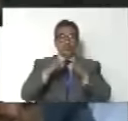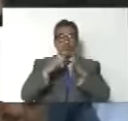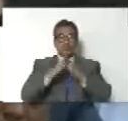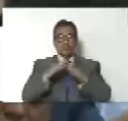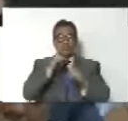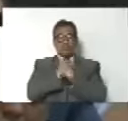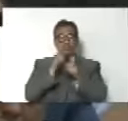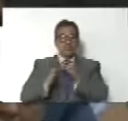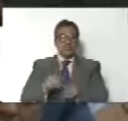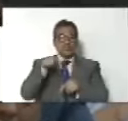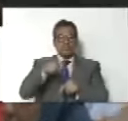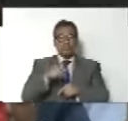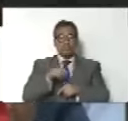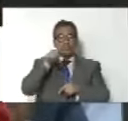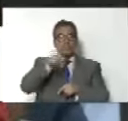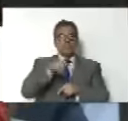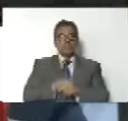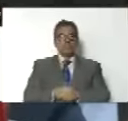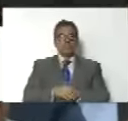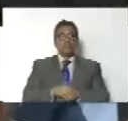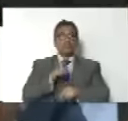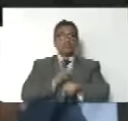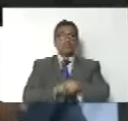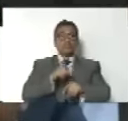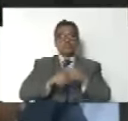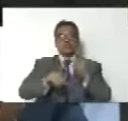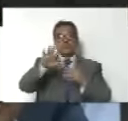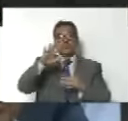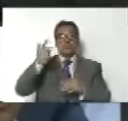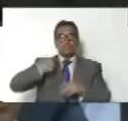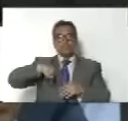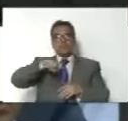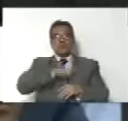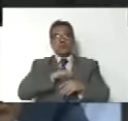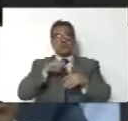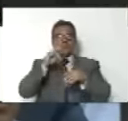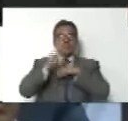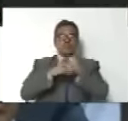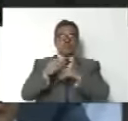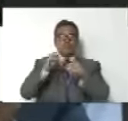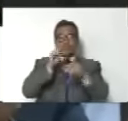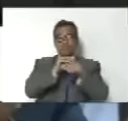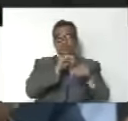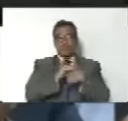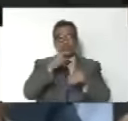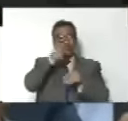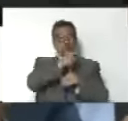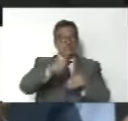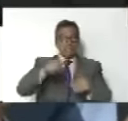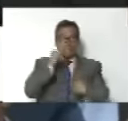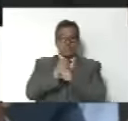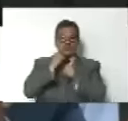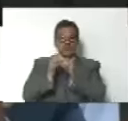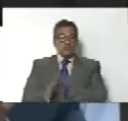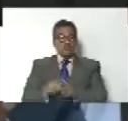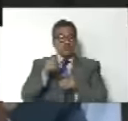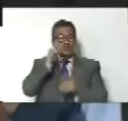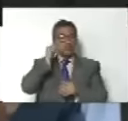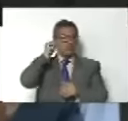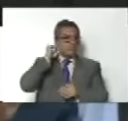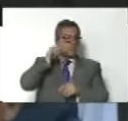obrera venezolana. Y desde allí, desde ese compromiso, nosotros hacemos el llamado al pueblo trabajador